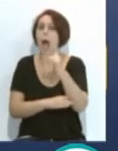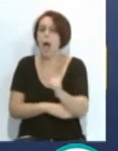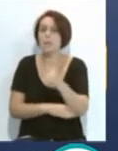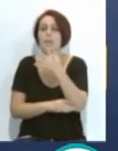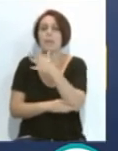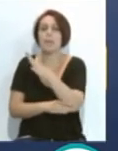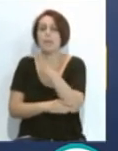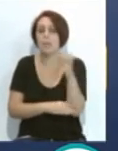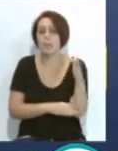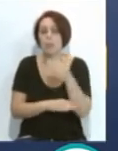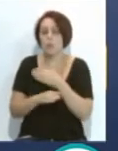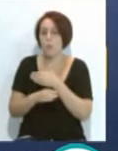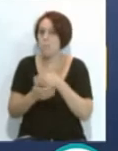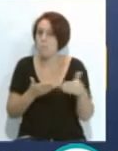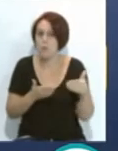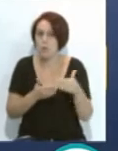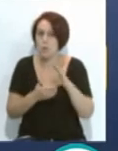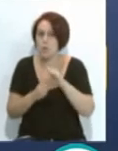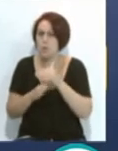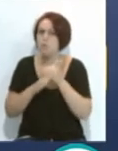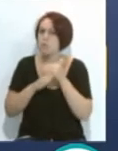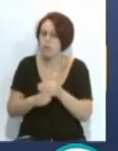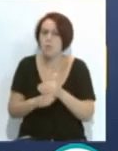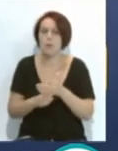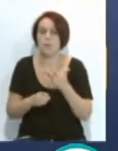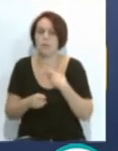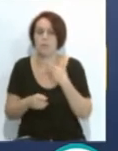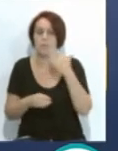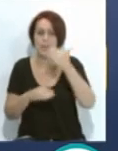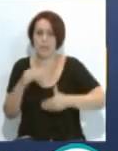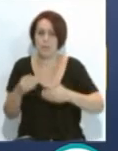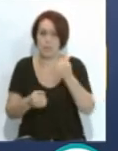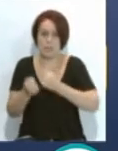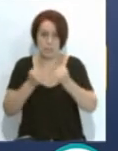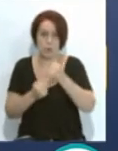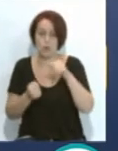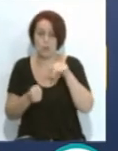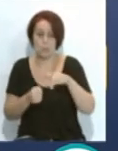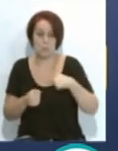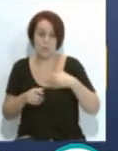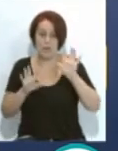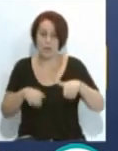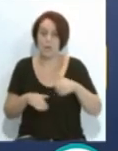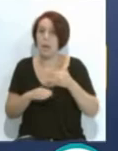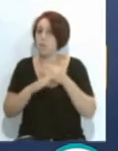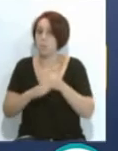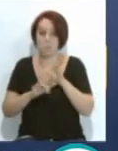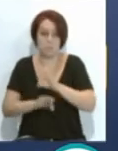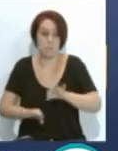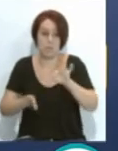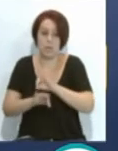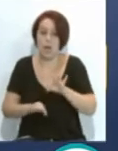millones rebasados del límite salarial. El Cádiz no tiene rebasado su límite salarial después del trabajo que se ha hecho en verano. Y si